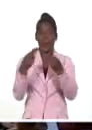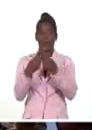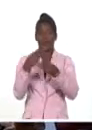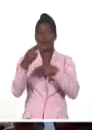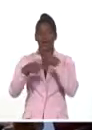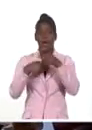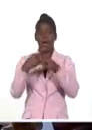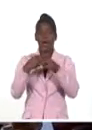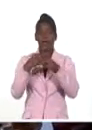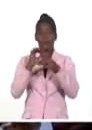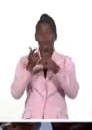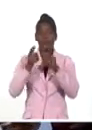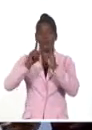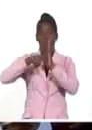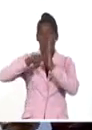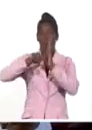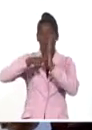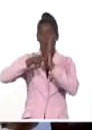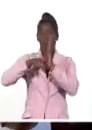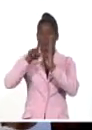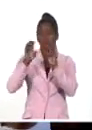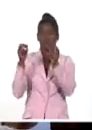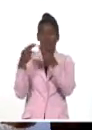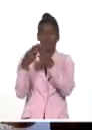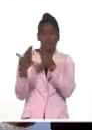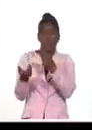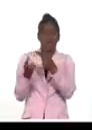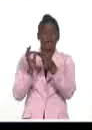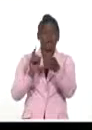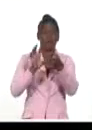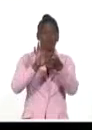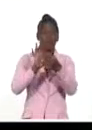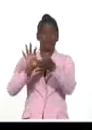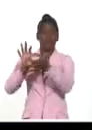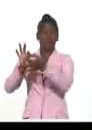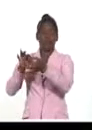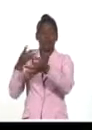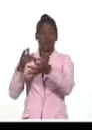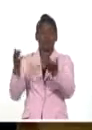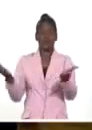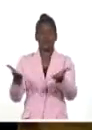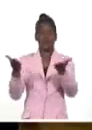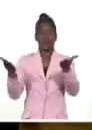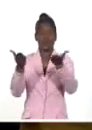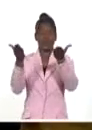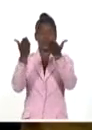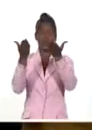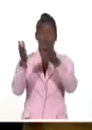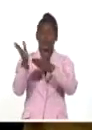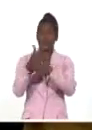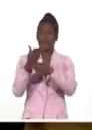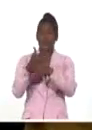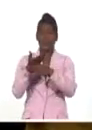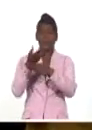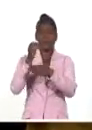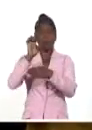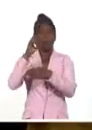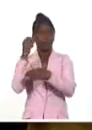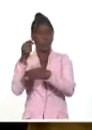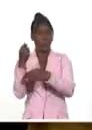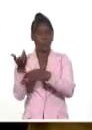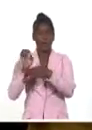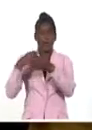Cuba. El foro procura generar encadenamientos productivos para el desarrollo sostenible entre los diferentes actores económicos. Sobre